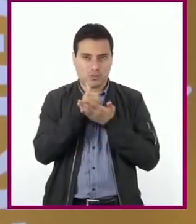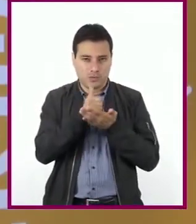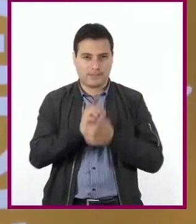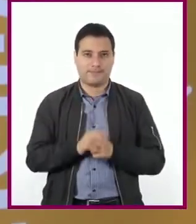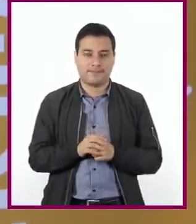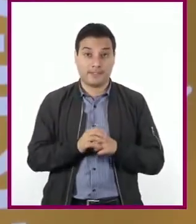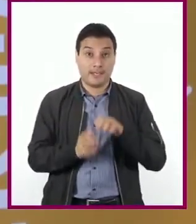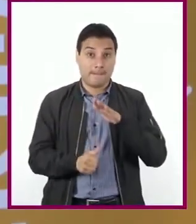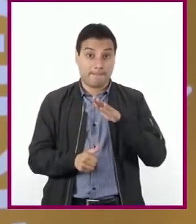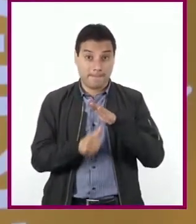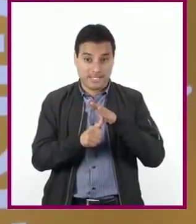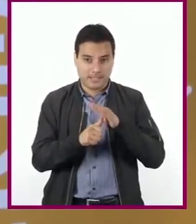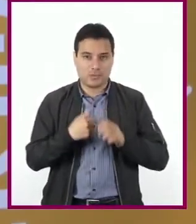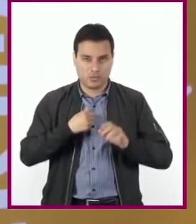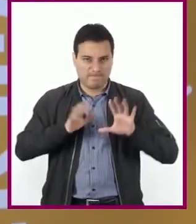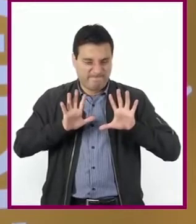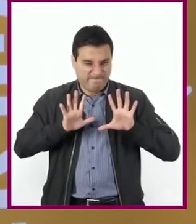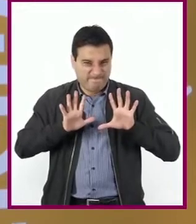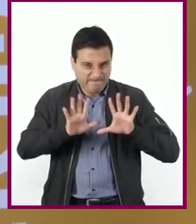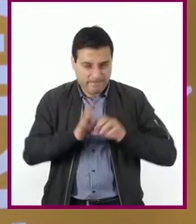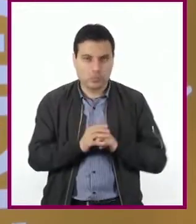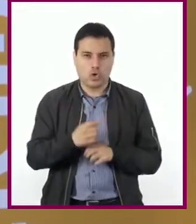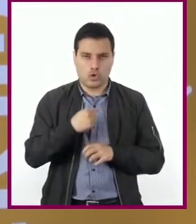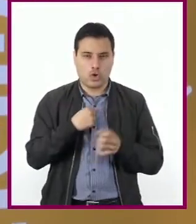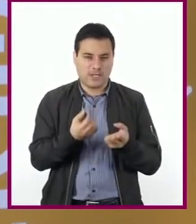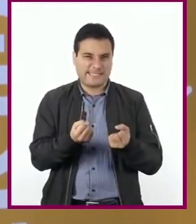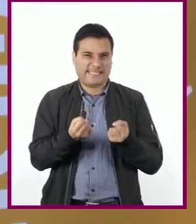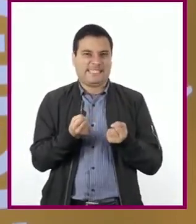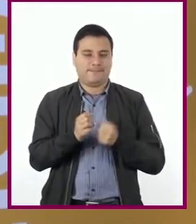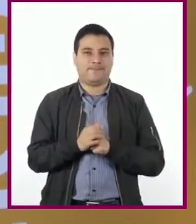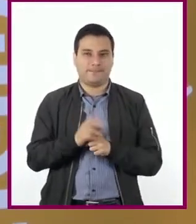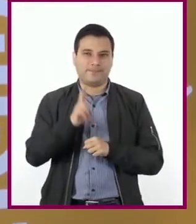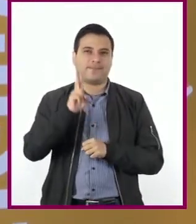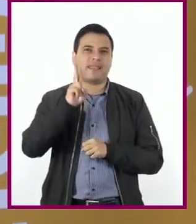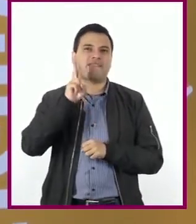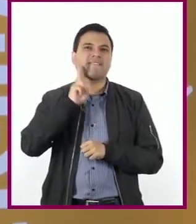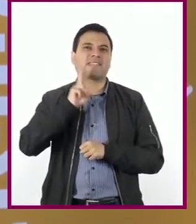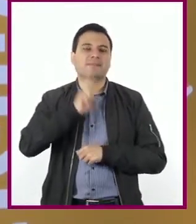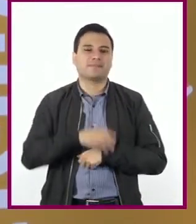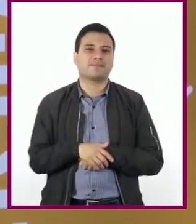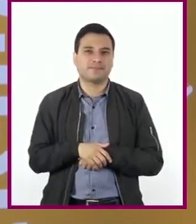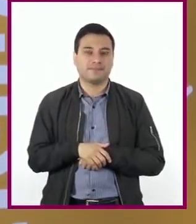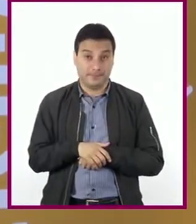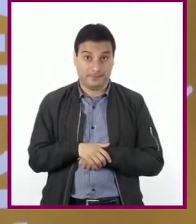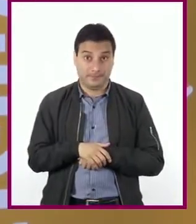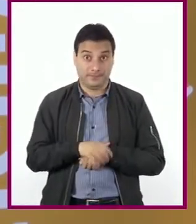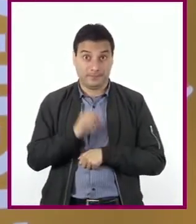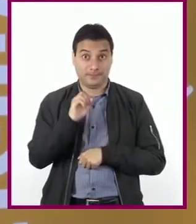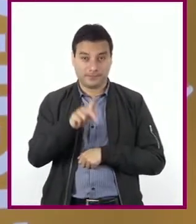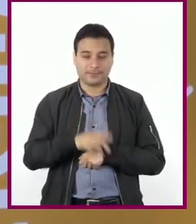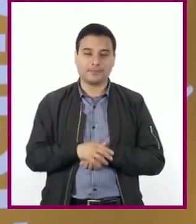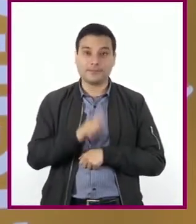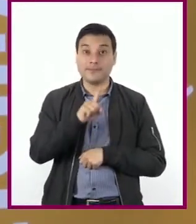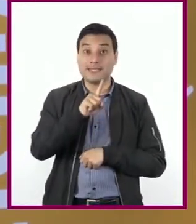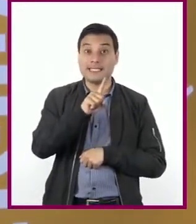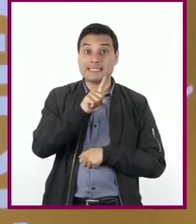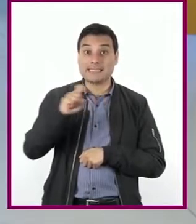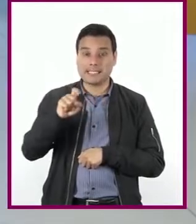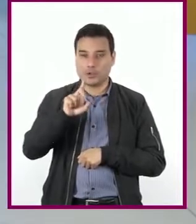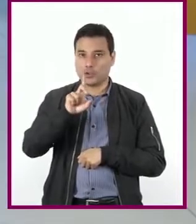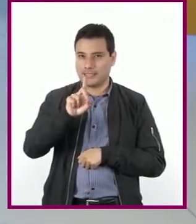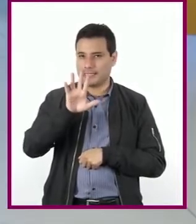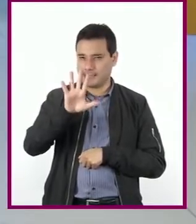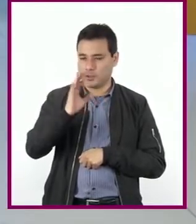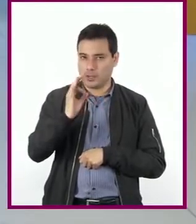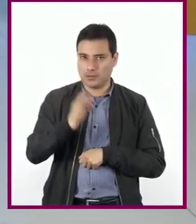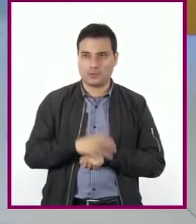esta mesa mientras yo tiraré de ella? Entre los dos vamos a moverla en dirección de 135 grados.